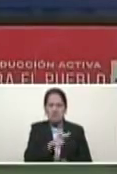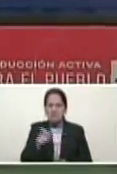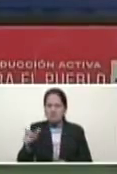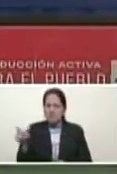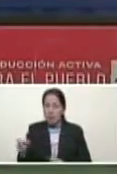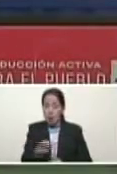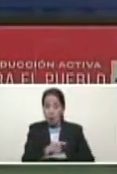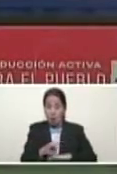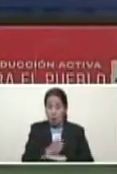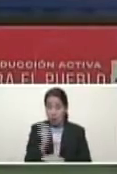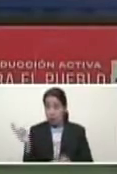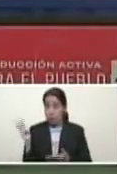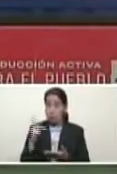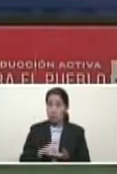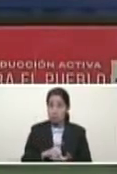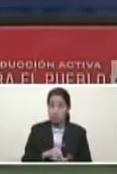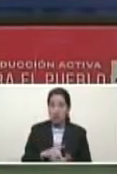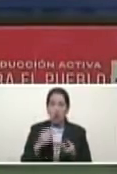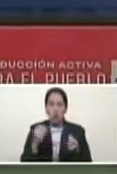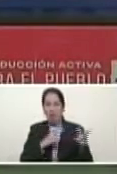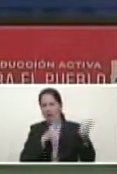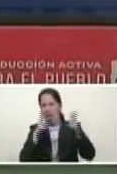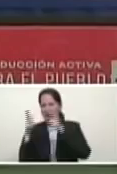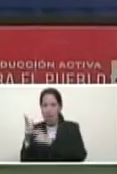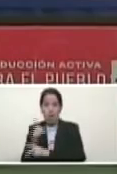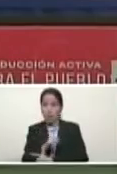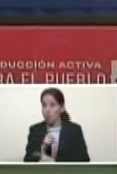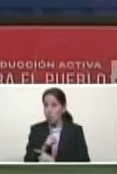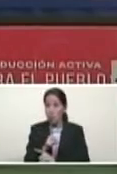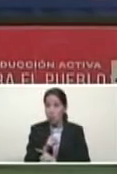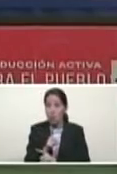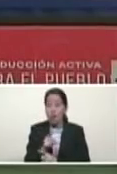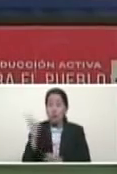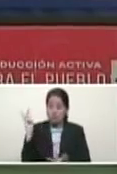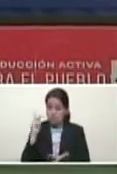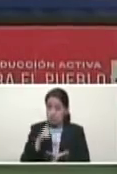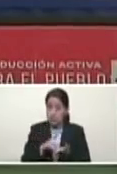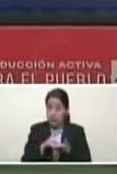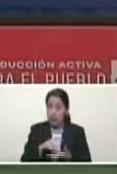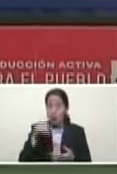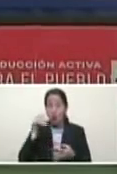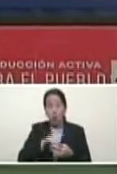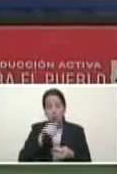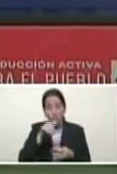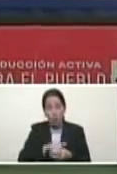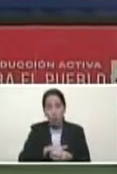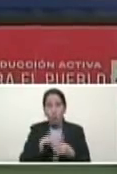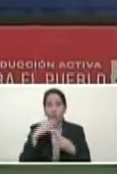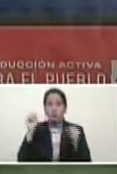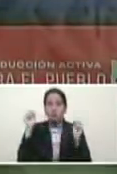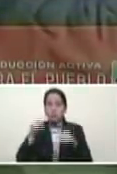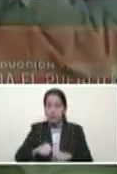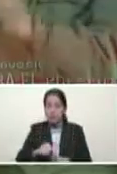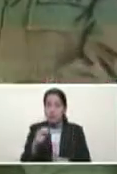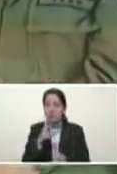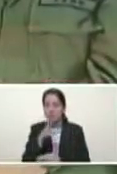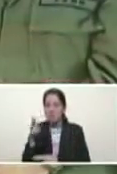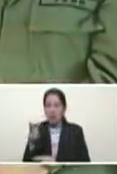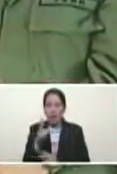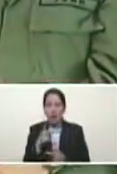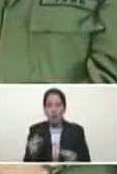sus gobernaciones, no. Han llegado con voto. Yo siempre digo, voto sí, balas no.